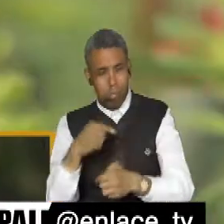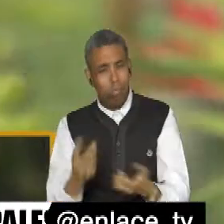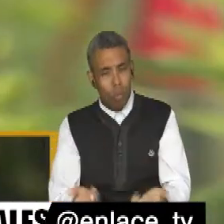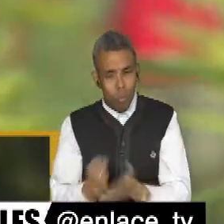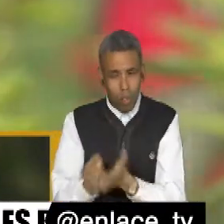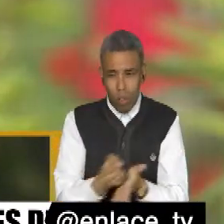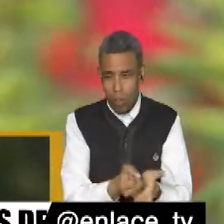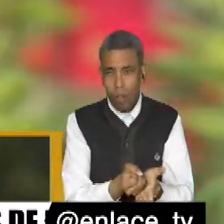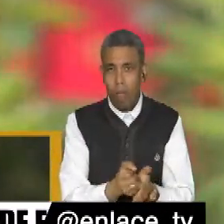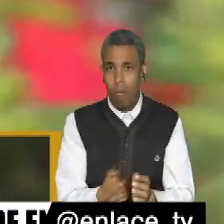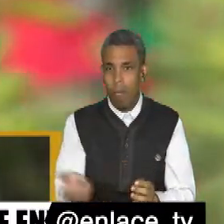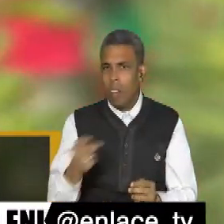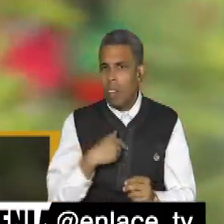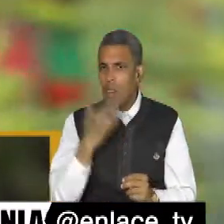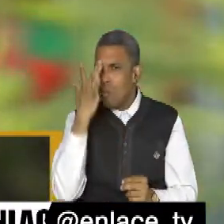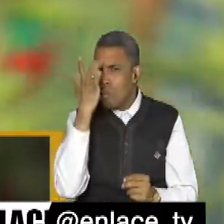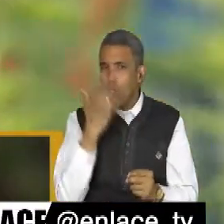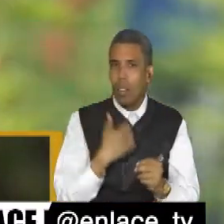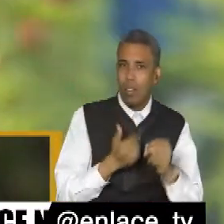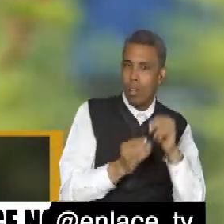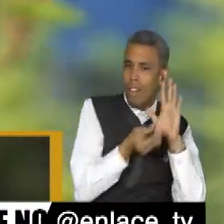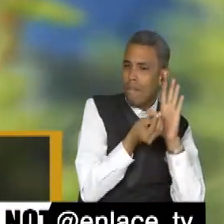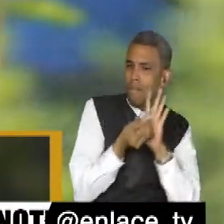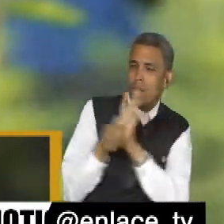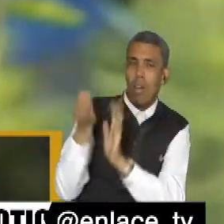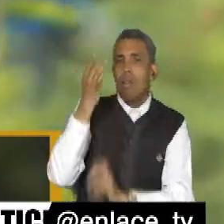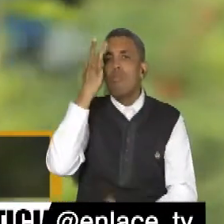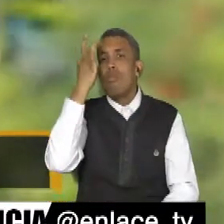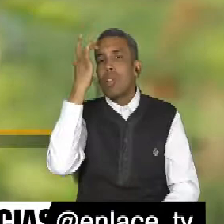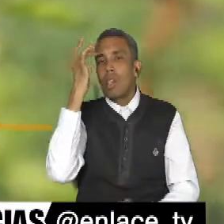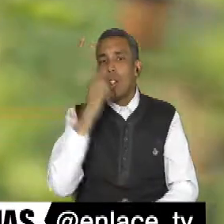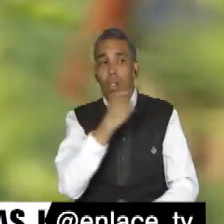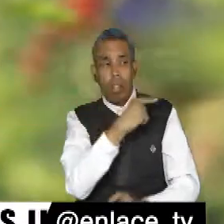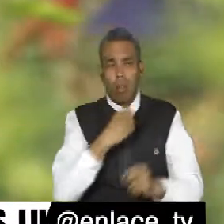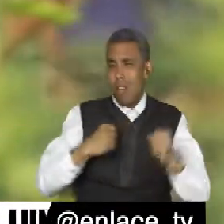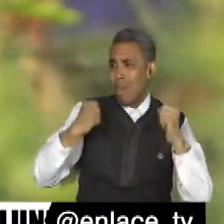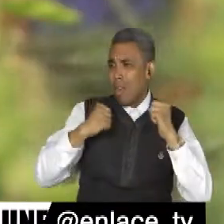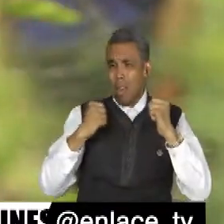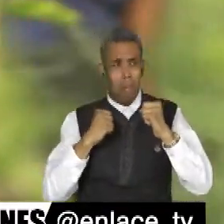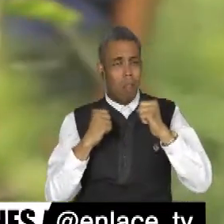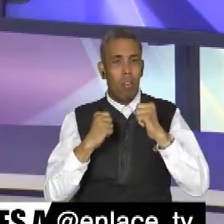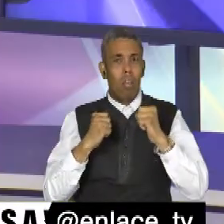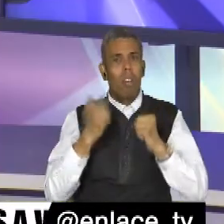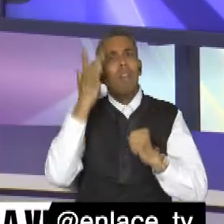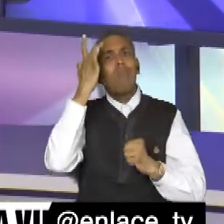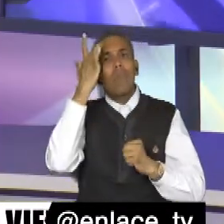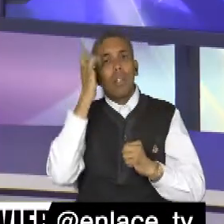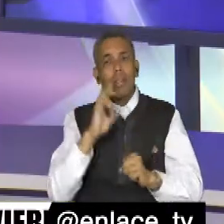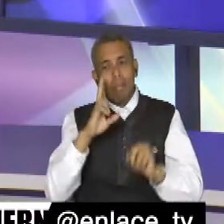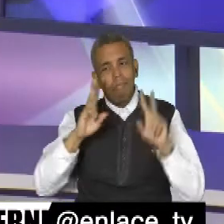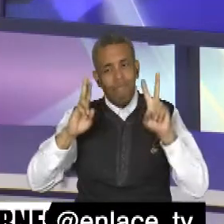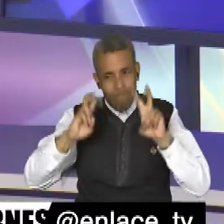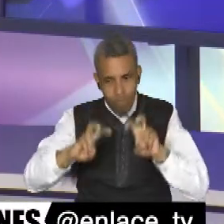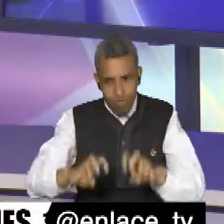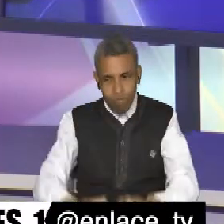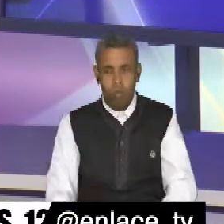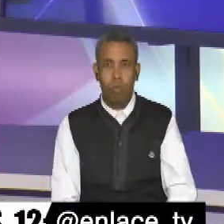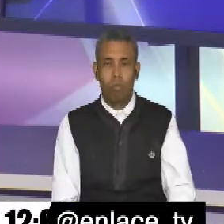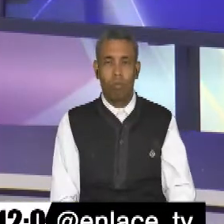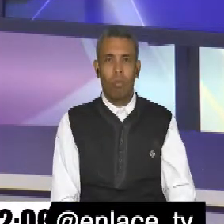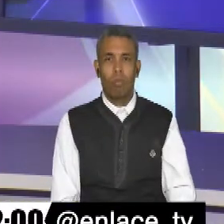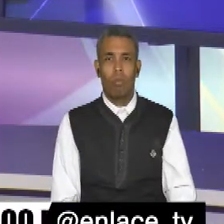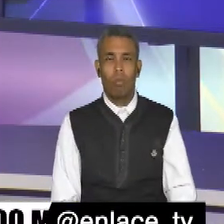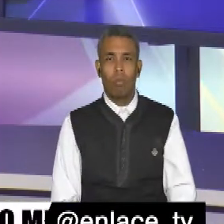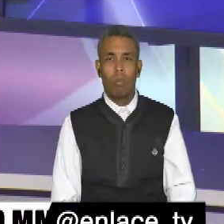forzadamente a las familias que en las próximas horas llegarán al puerto petrolero huyendo de la sentencia de muerte. Una grave denuncia